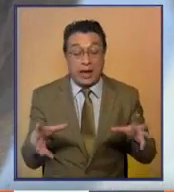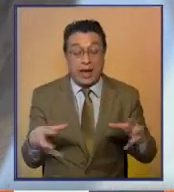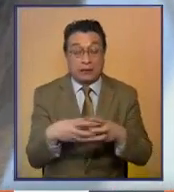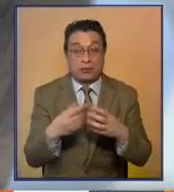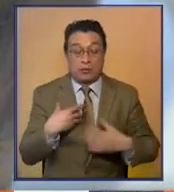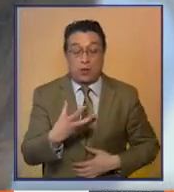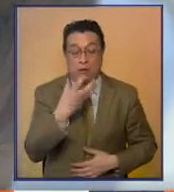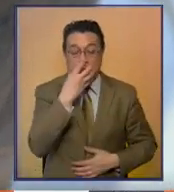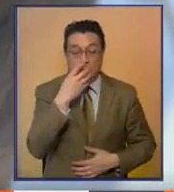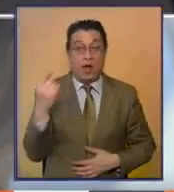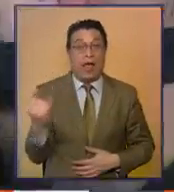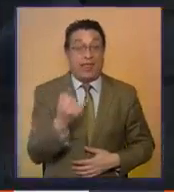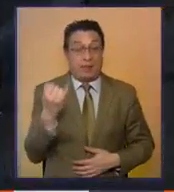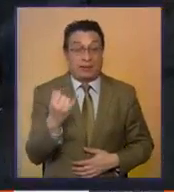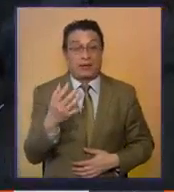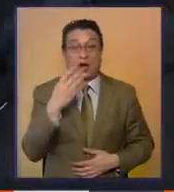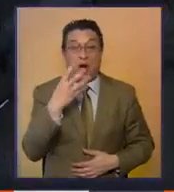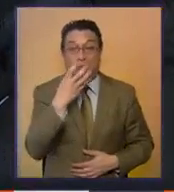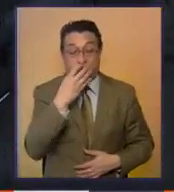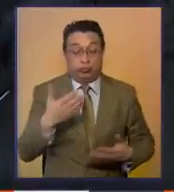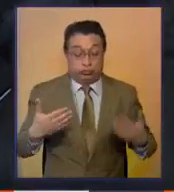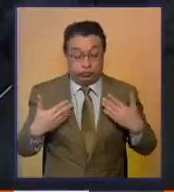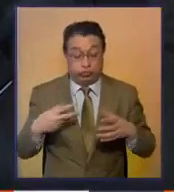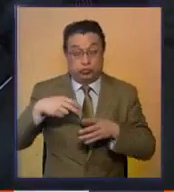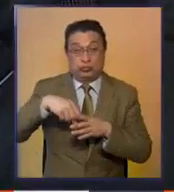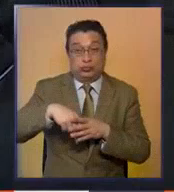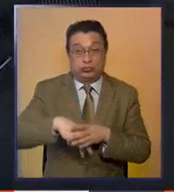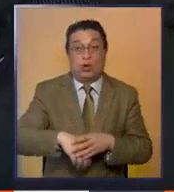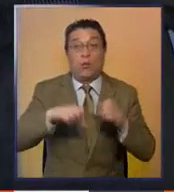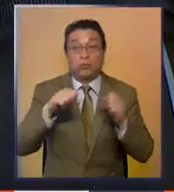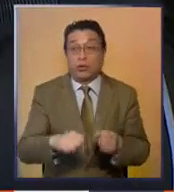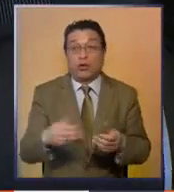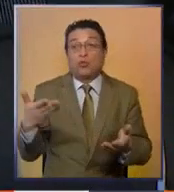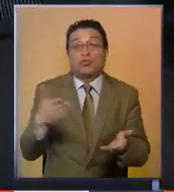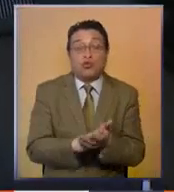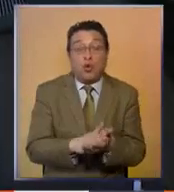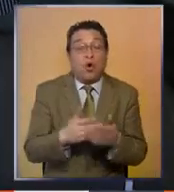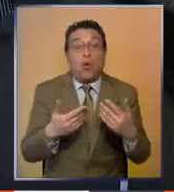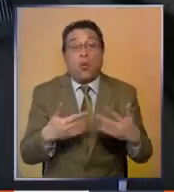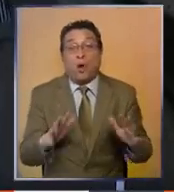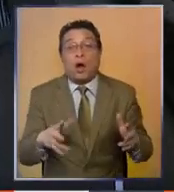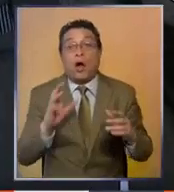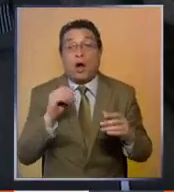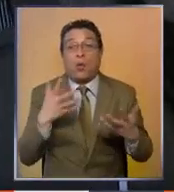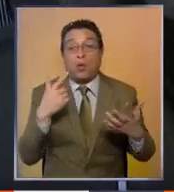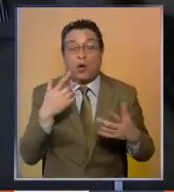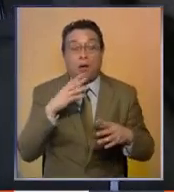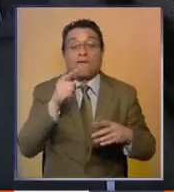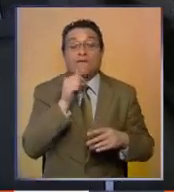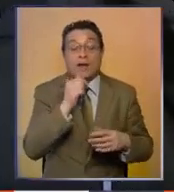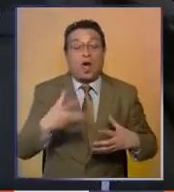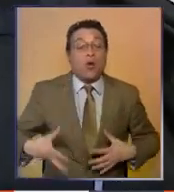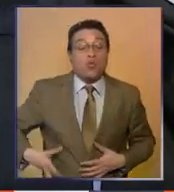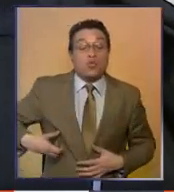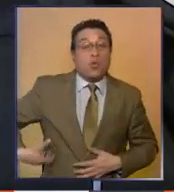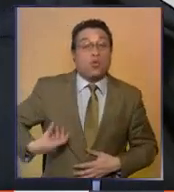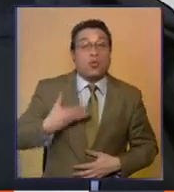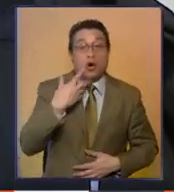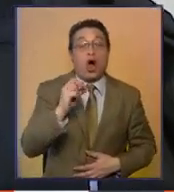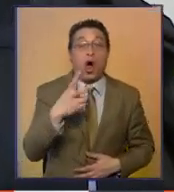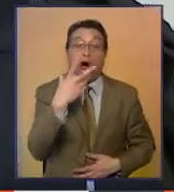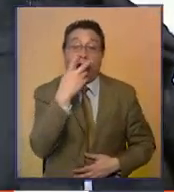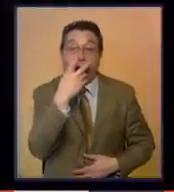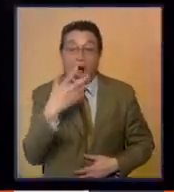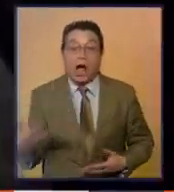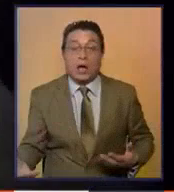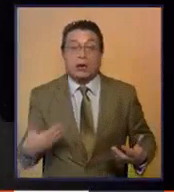autónoma, ¿cierto?, o la ventilación suficiente en el espacio confinado, podría fallecer desde, ¿cierto?, una deficiencia de oxígeno o, por ejemplo, un gas que puede ser